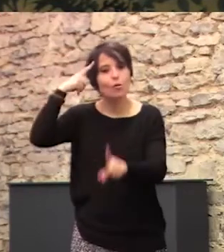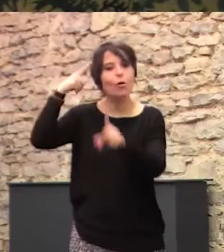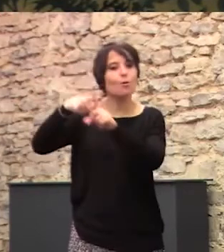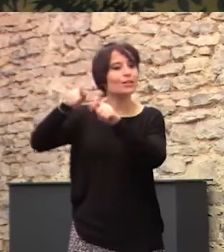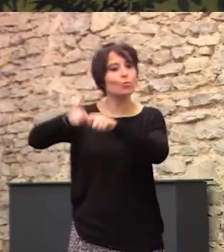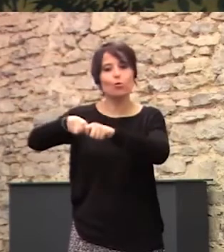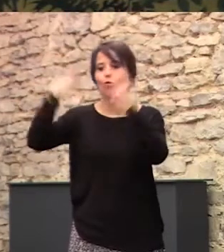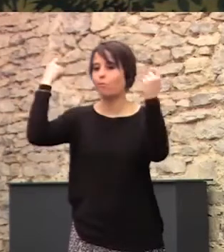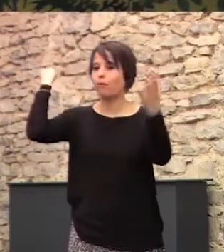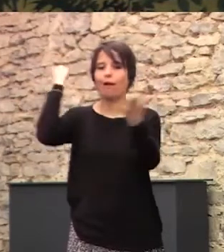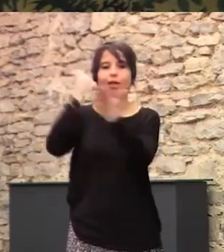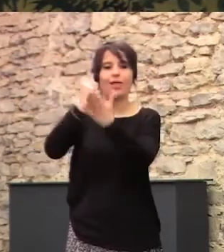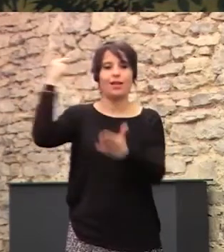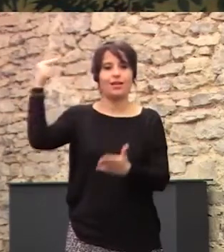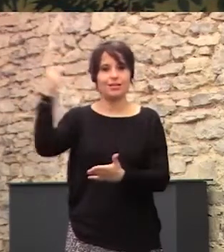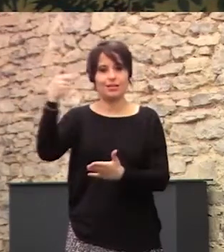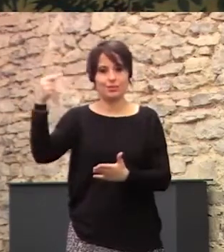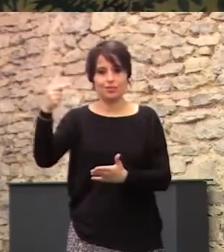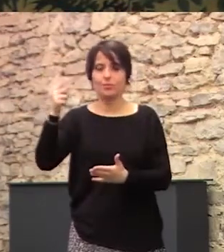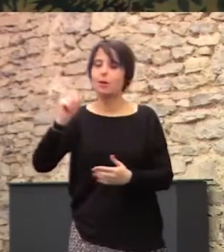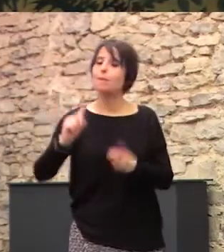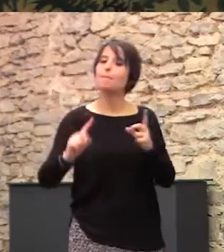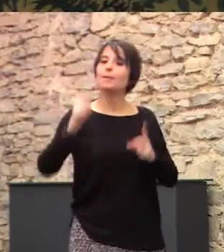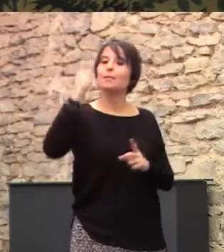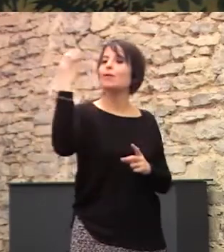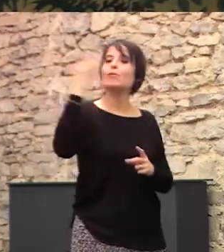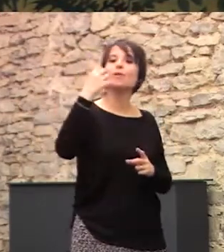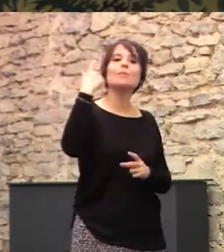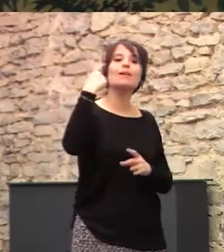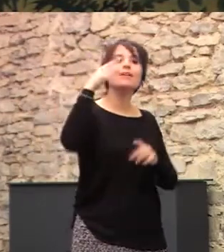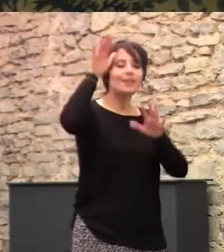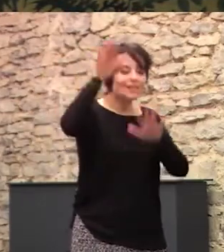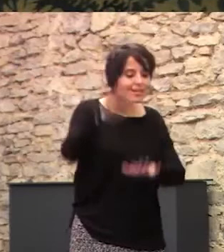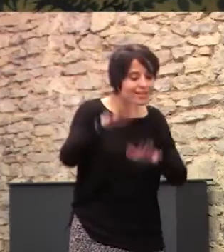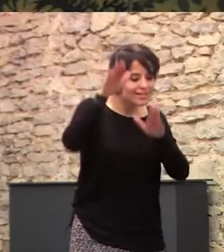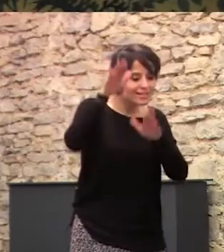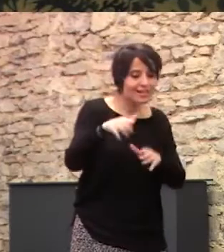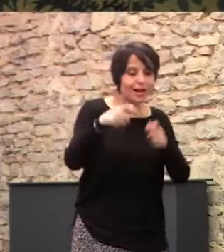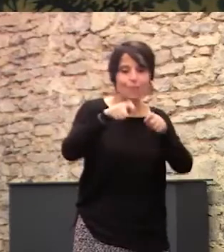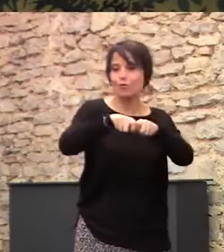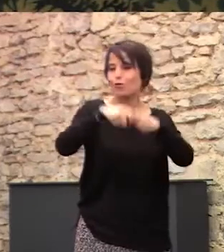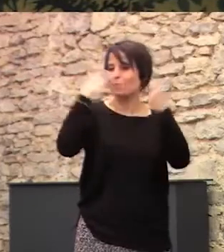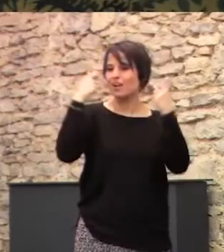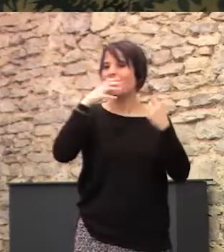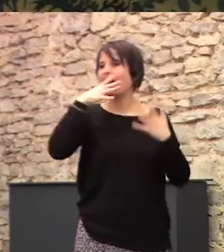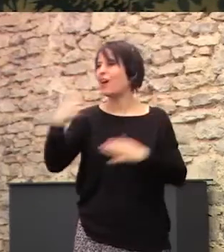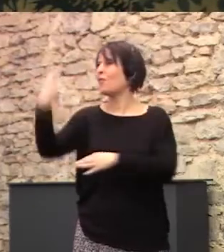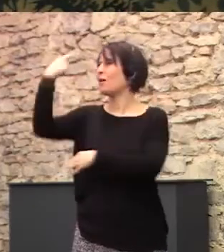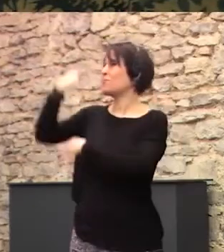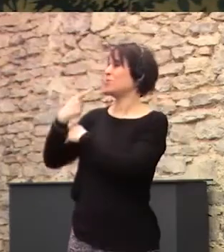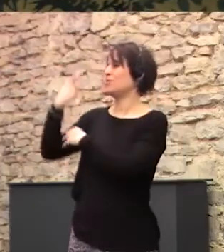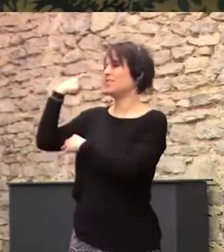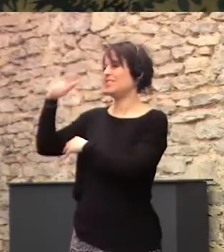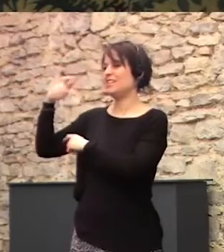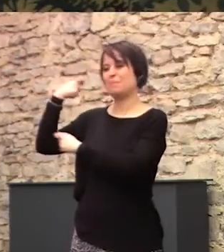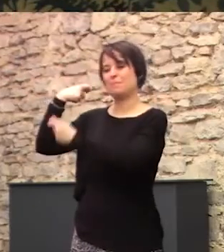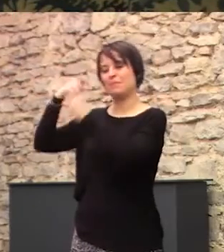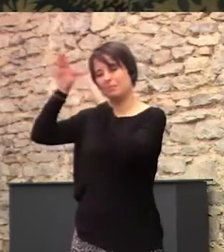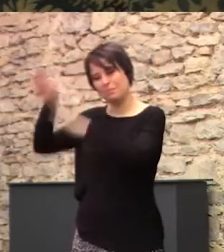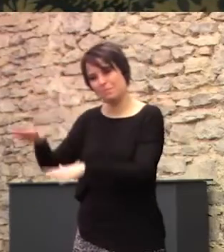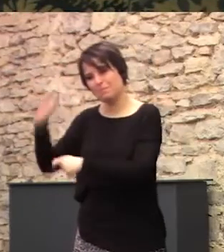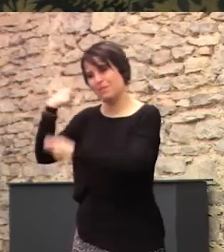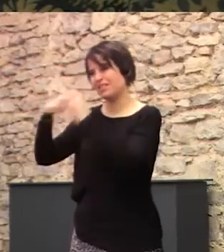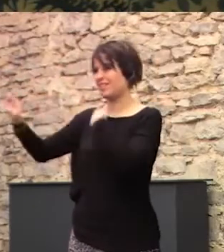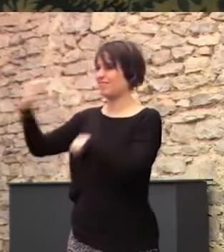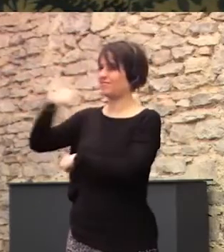romper estereotipos primero sobre el Islam, es decir, el Islam original, no este Islam que se nos está vendiendo hoy, y